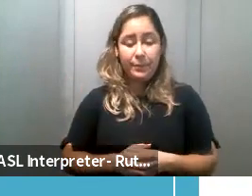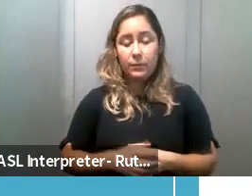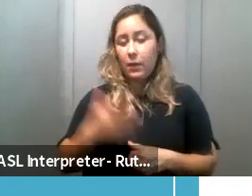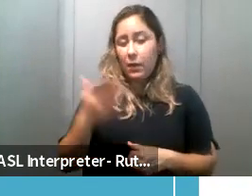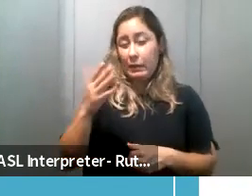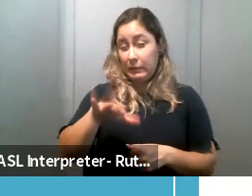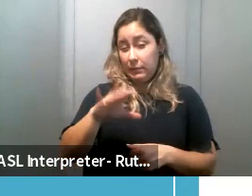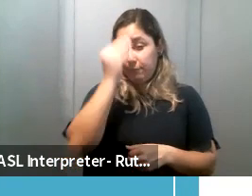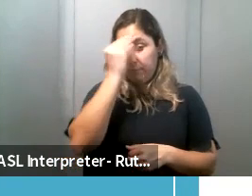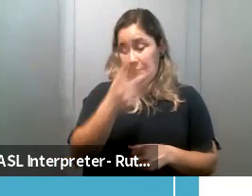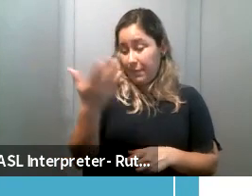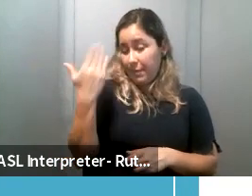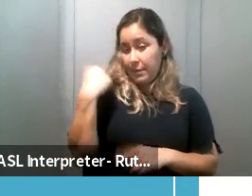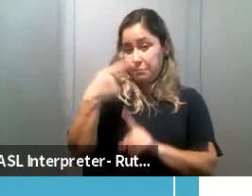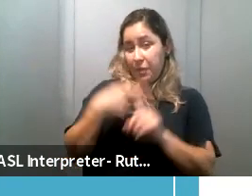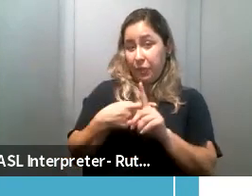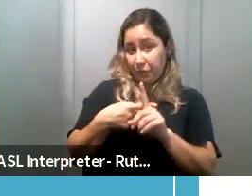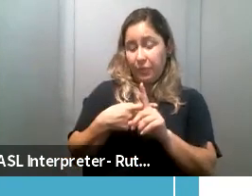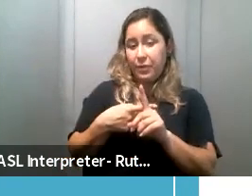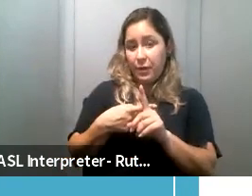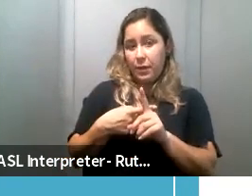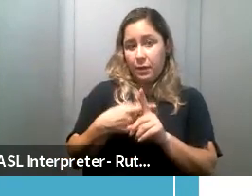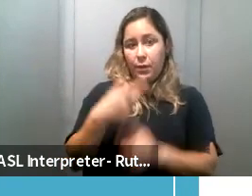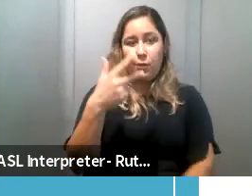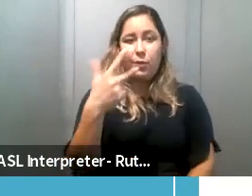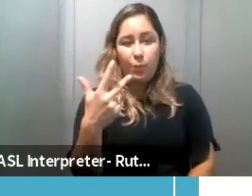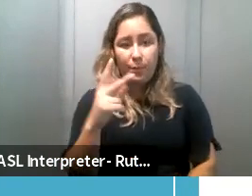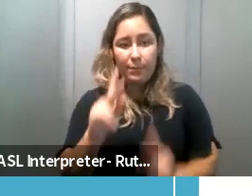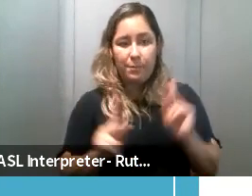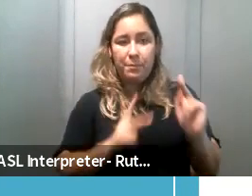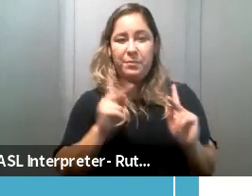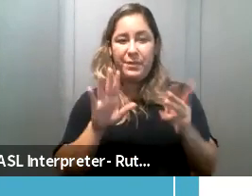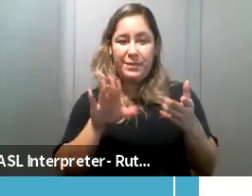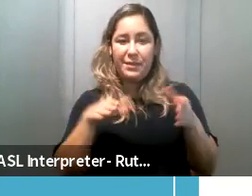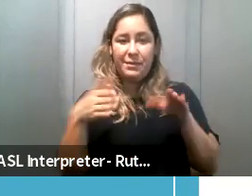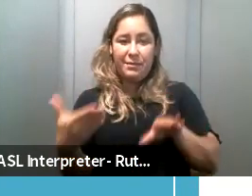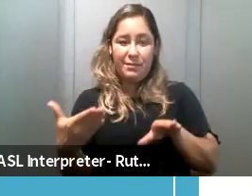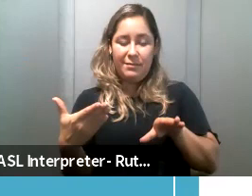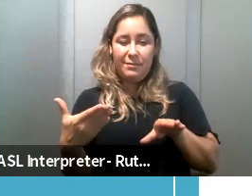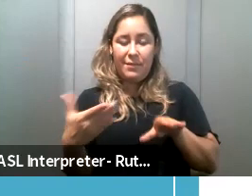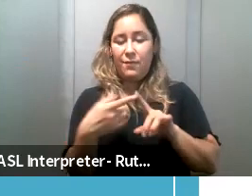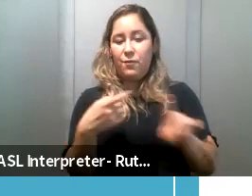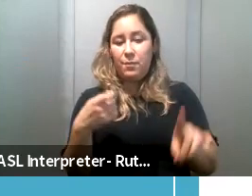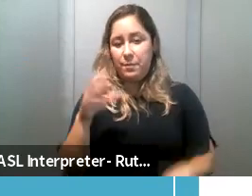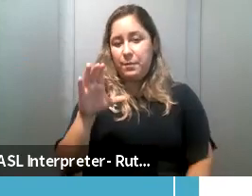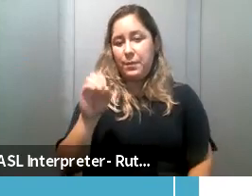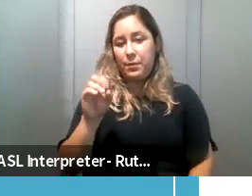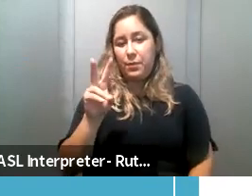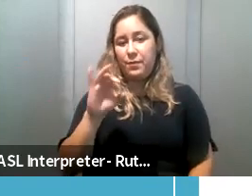mes 3 personas han muerto por complicaciones de COVID-19 en centros de